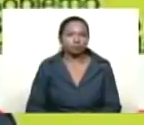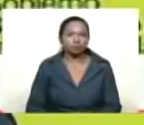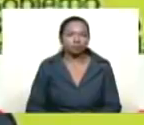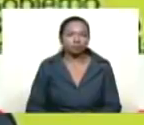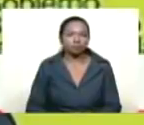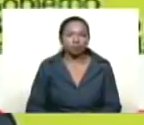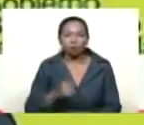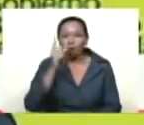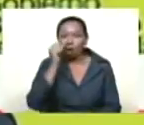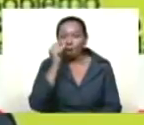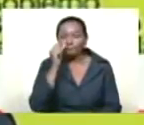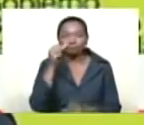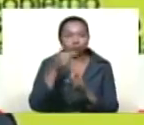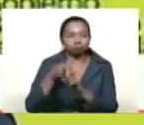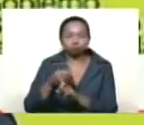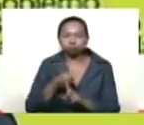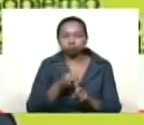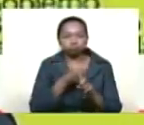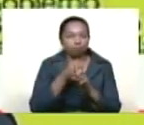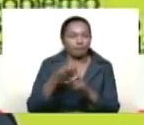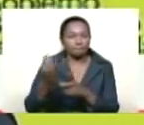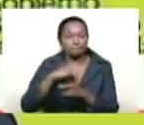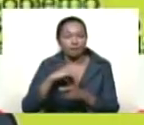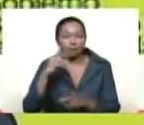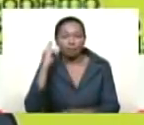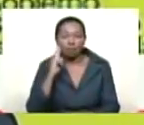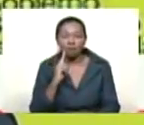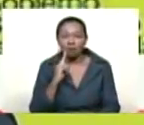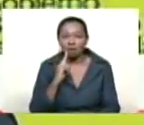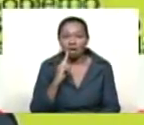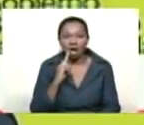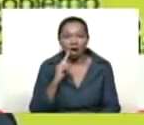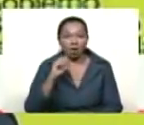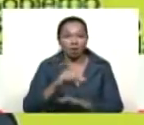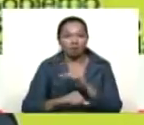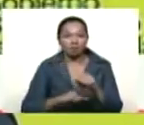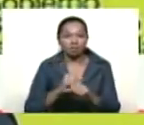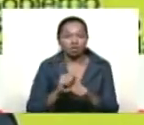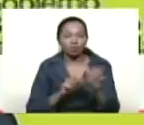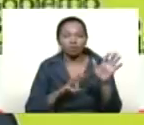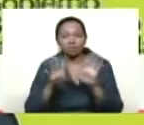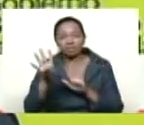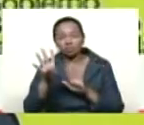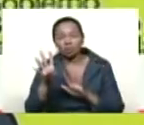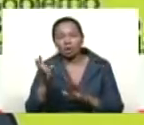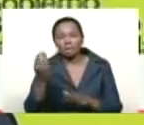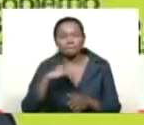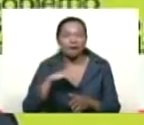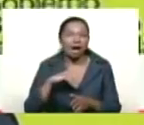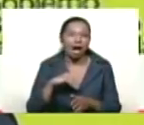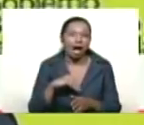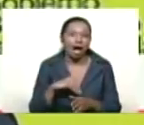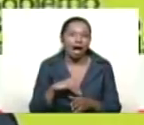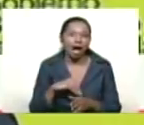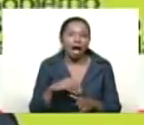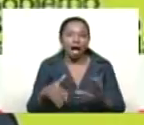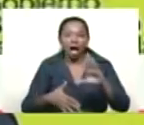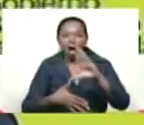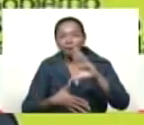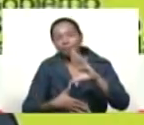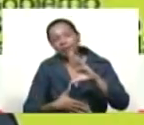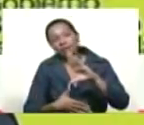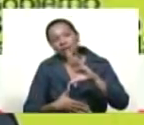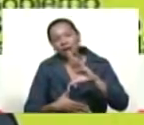militante de la causa bolivariana en el siglo XIX de América Latina y el Caribe. Fue el más grande bolivariano que